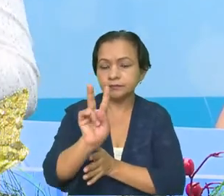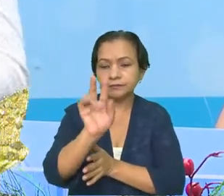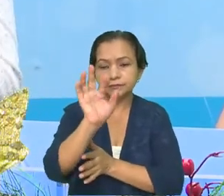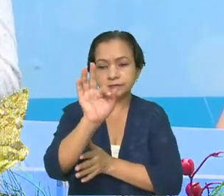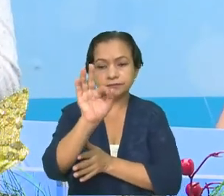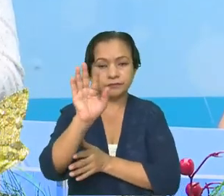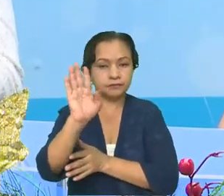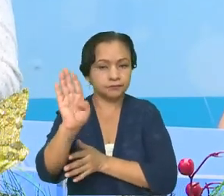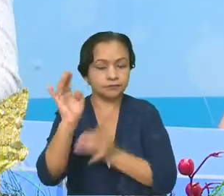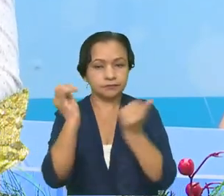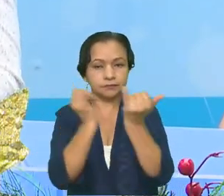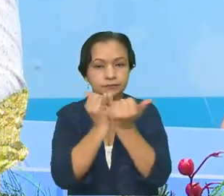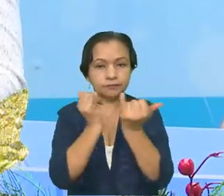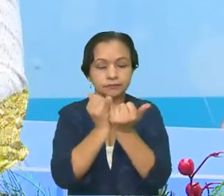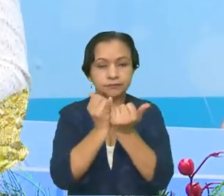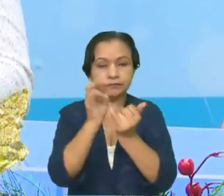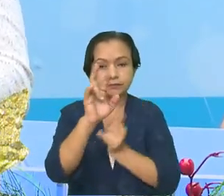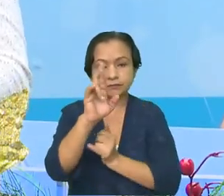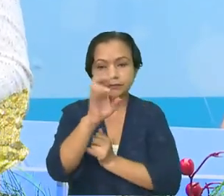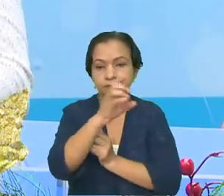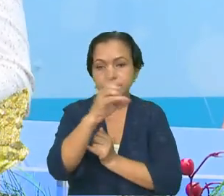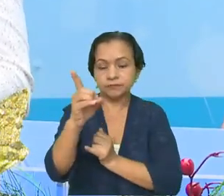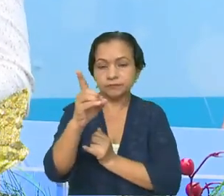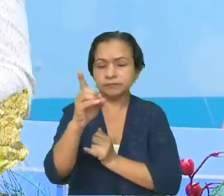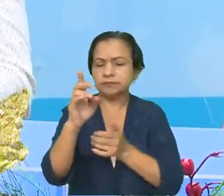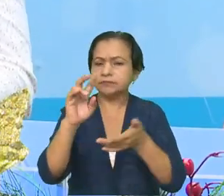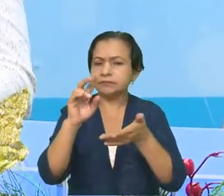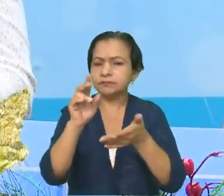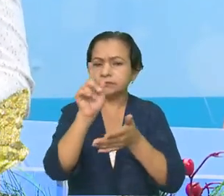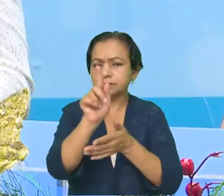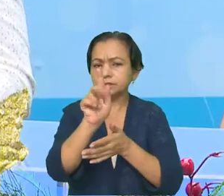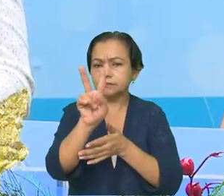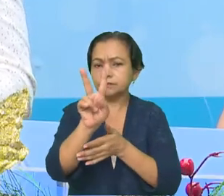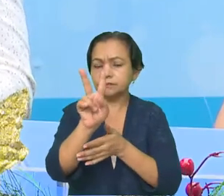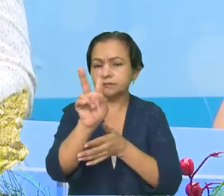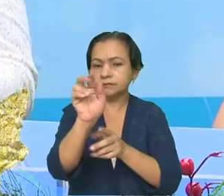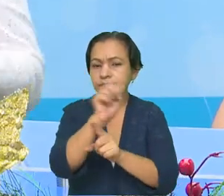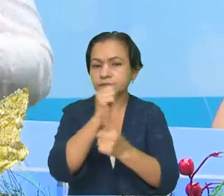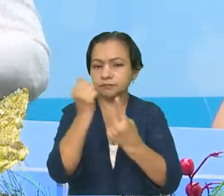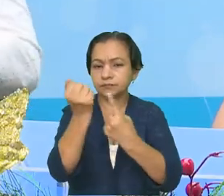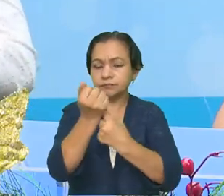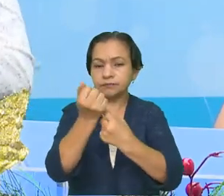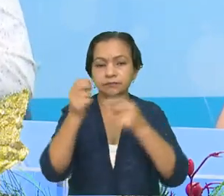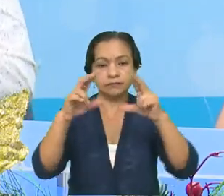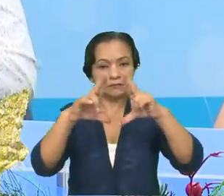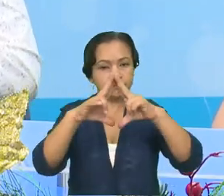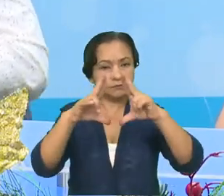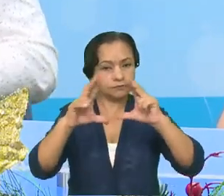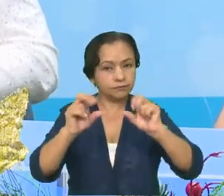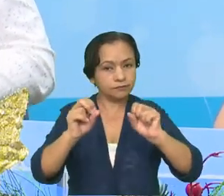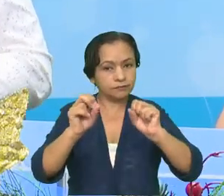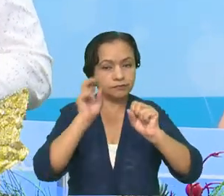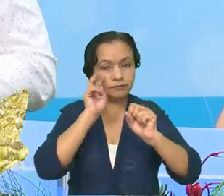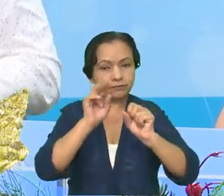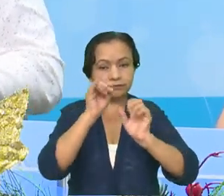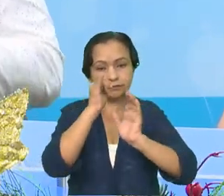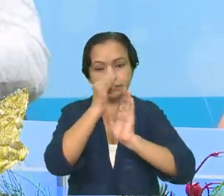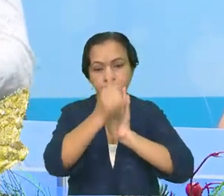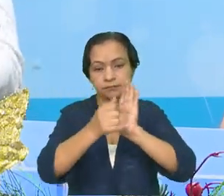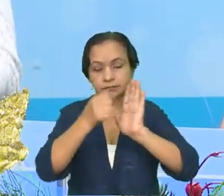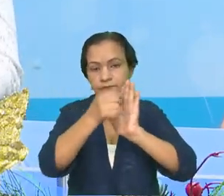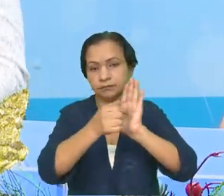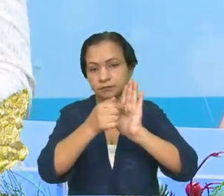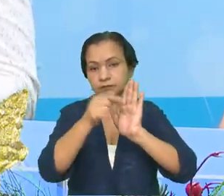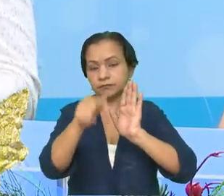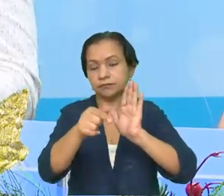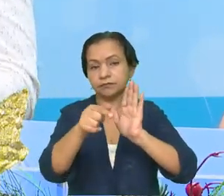Facebook. Nosotros en esta red social aparecemos como Canal Parlamentario de Nicaragua. También a quienes nos ven en YouTube. En YouTube nosotros